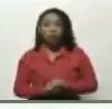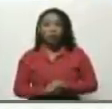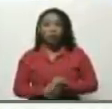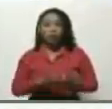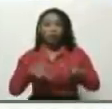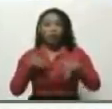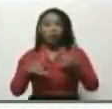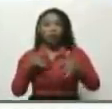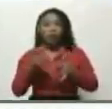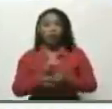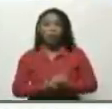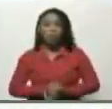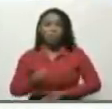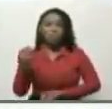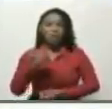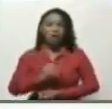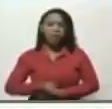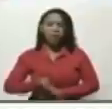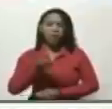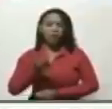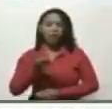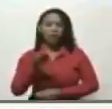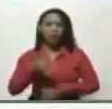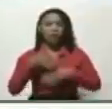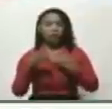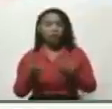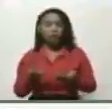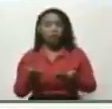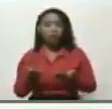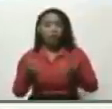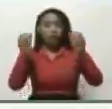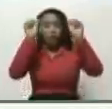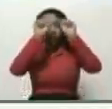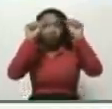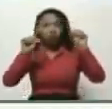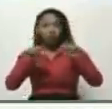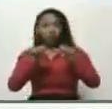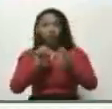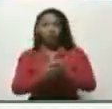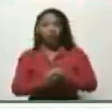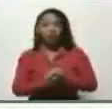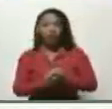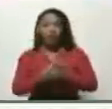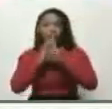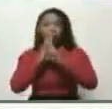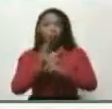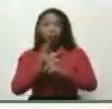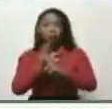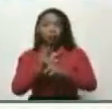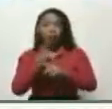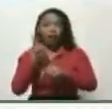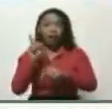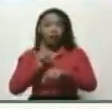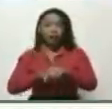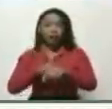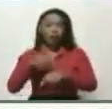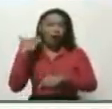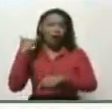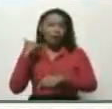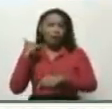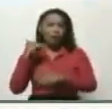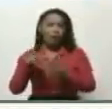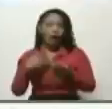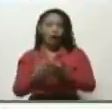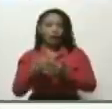elementos más importantes del sistema preponderante en la época y aún hasta nuestros días,